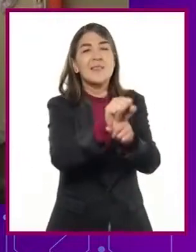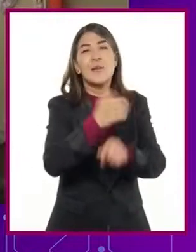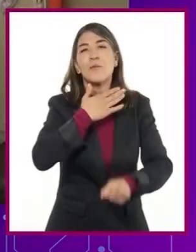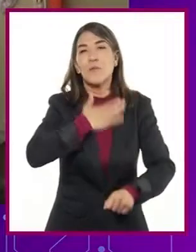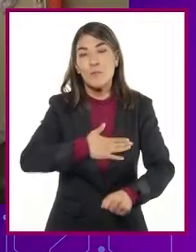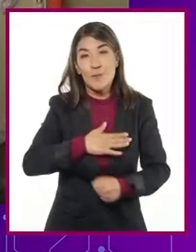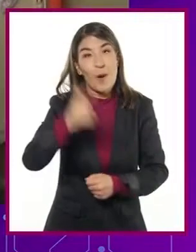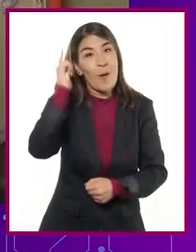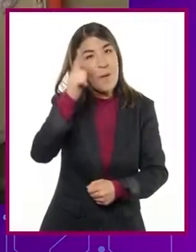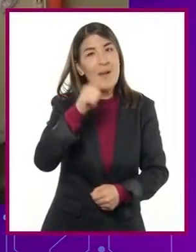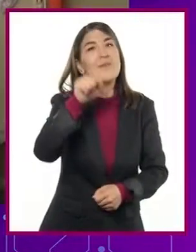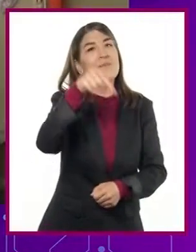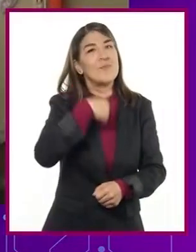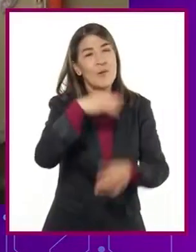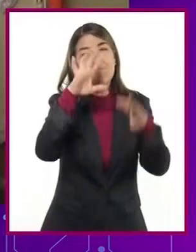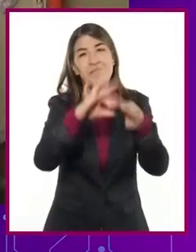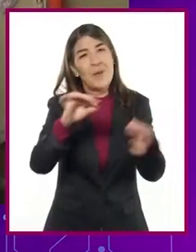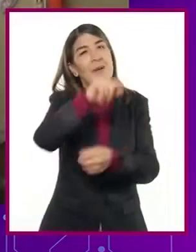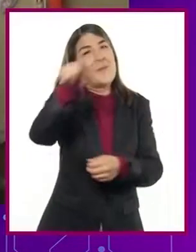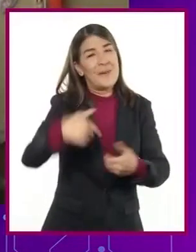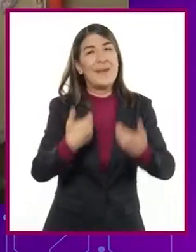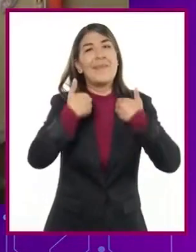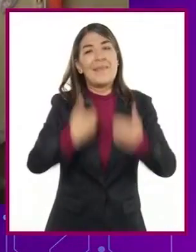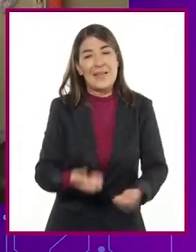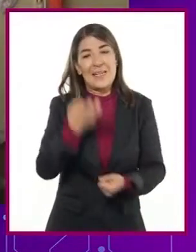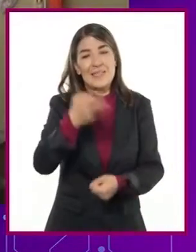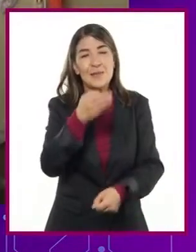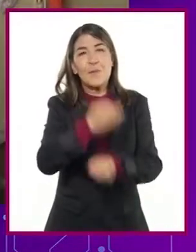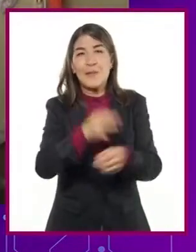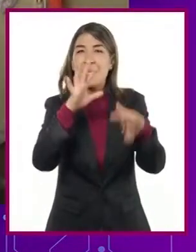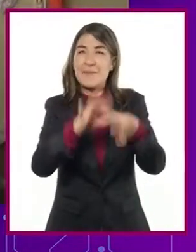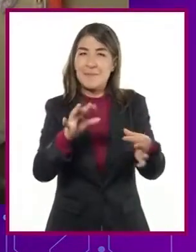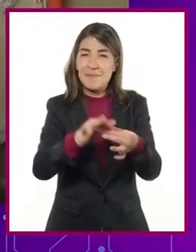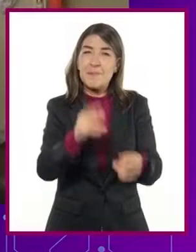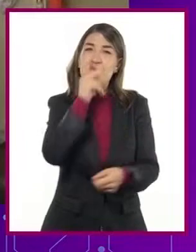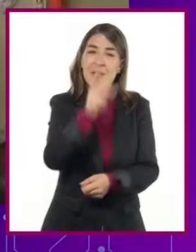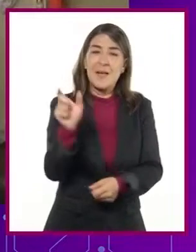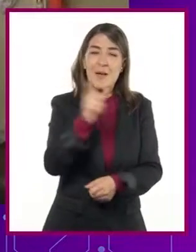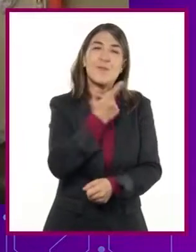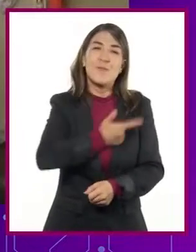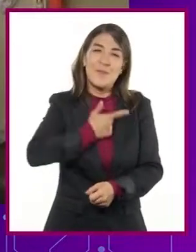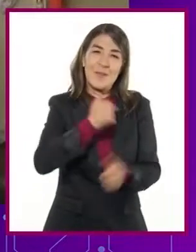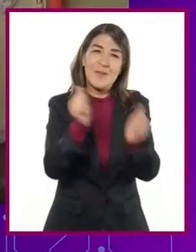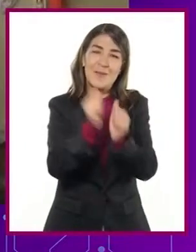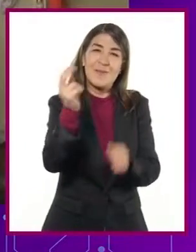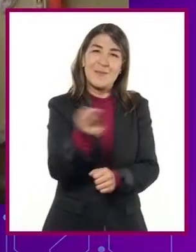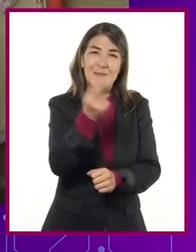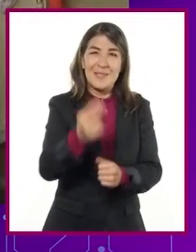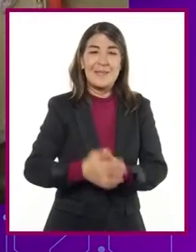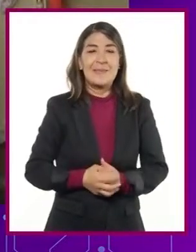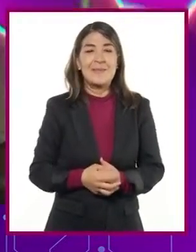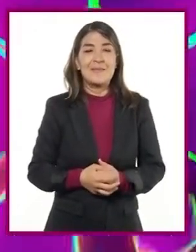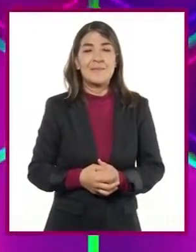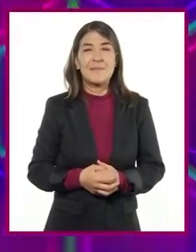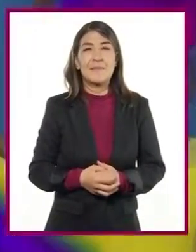Espero haber sido lo más clara posible en la explicación de este concepto. Me dio gusto estar con ustedes.